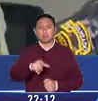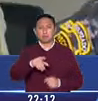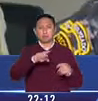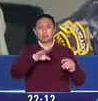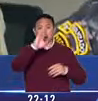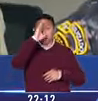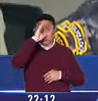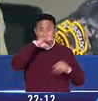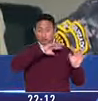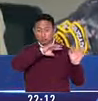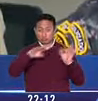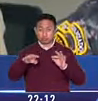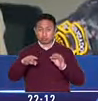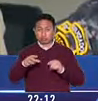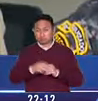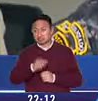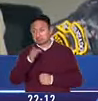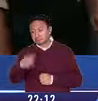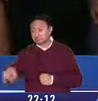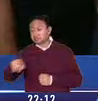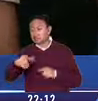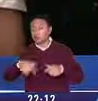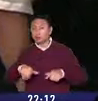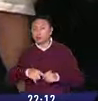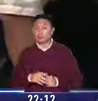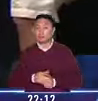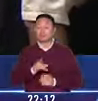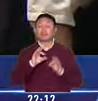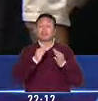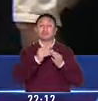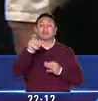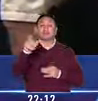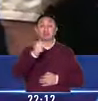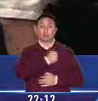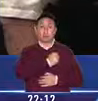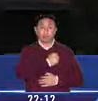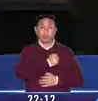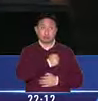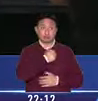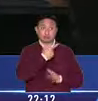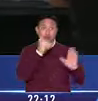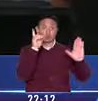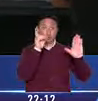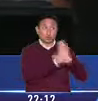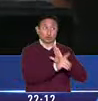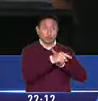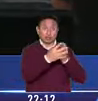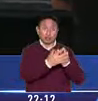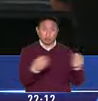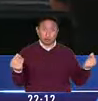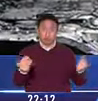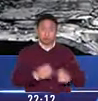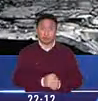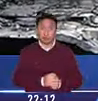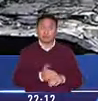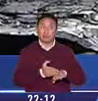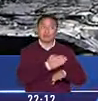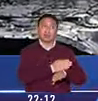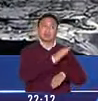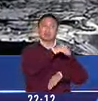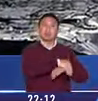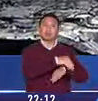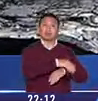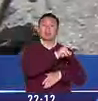que la policía pues acuda a ese lugar. La familia del dueño del vehículo había denunciado su desaparición desde la tarde